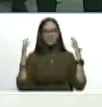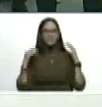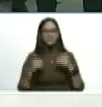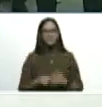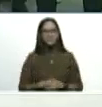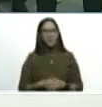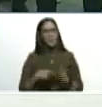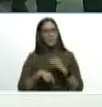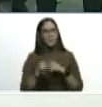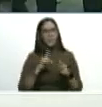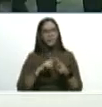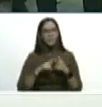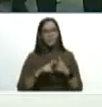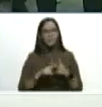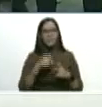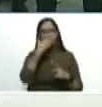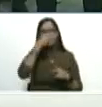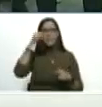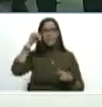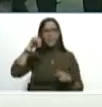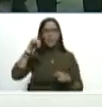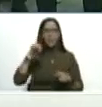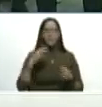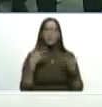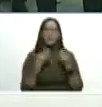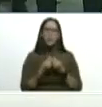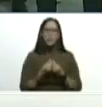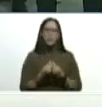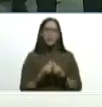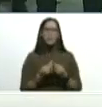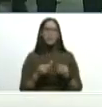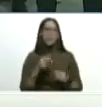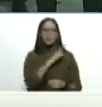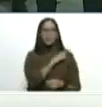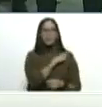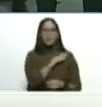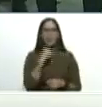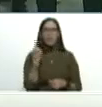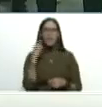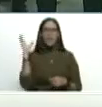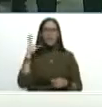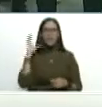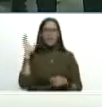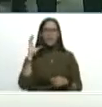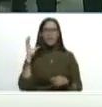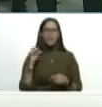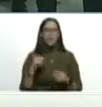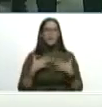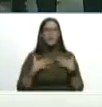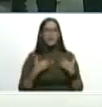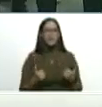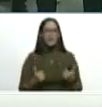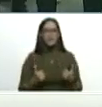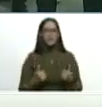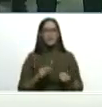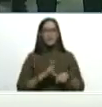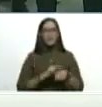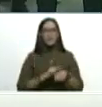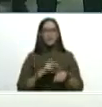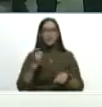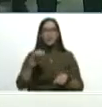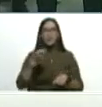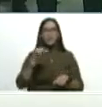Vámonos entonces, allá está Naún, acompañado de la Autoridad Única de Caracas para la Salud, el doctor